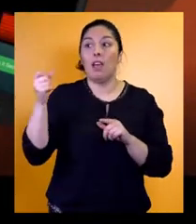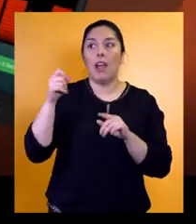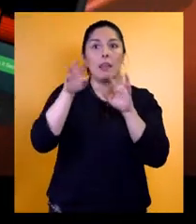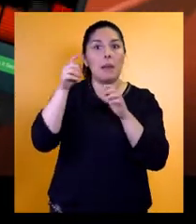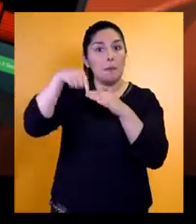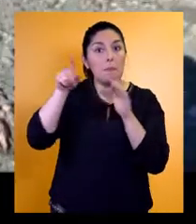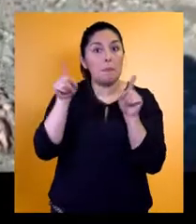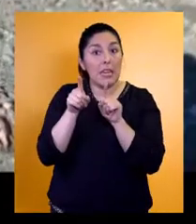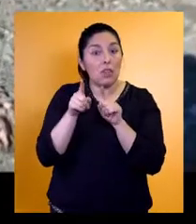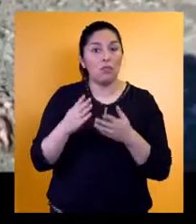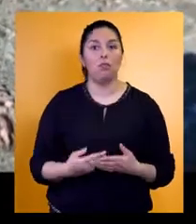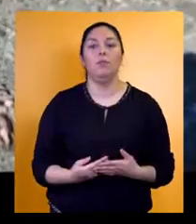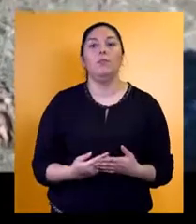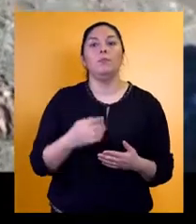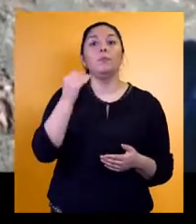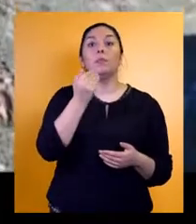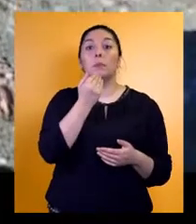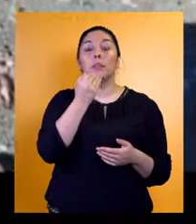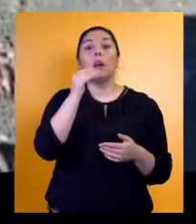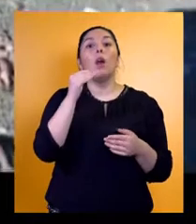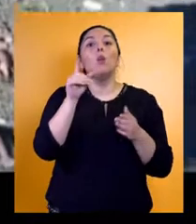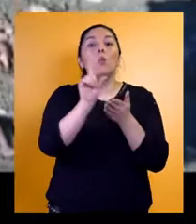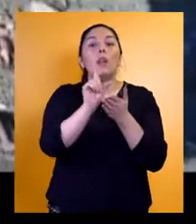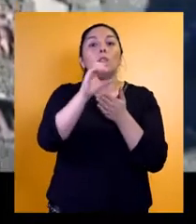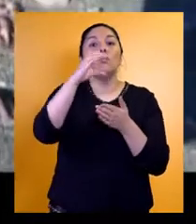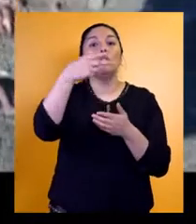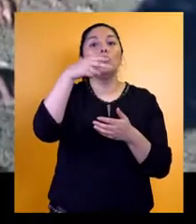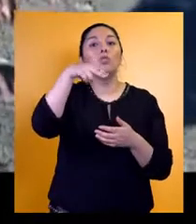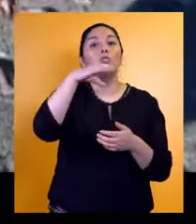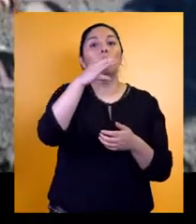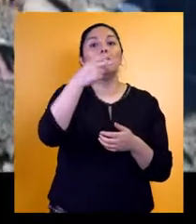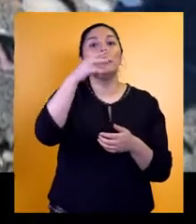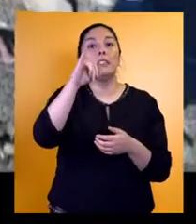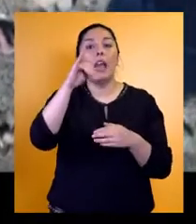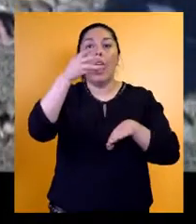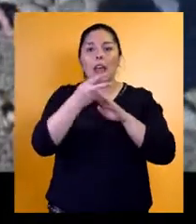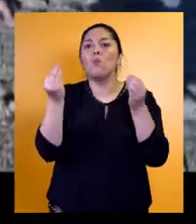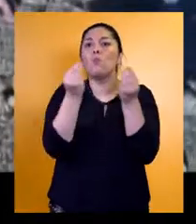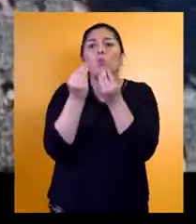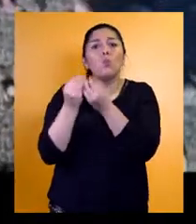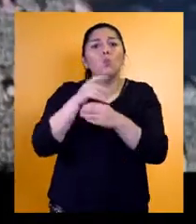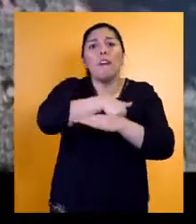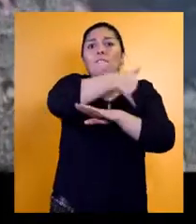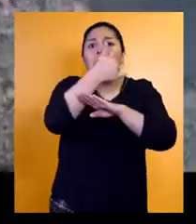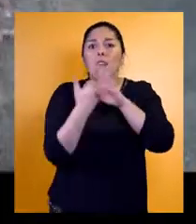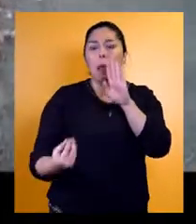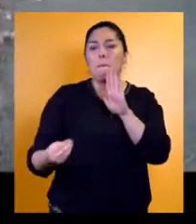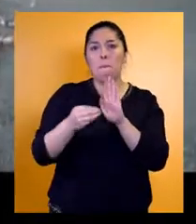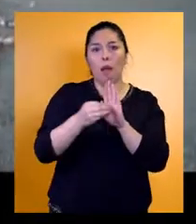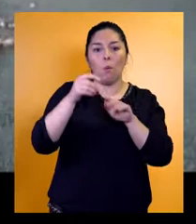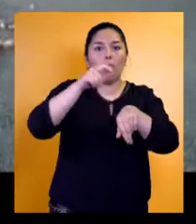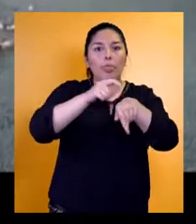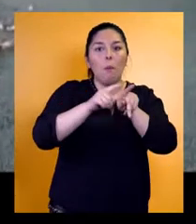lo respalde. Lo que también ha llamado la atención, según el capitán de Puerto de Chonchi, es la presencia de ballenas en el área en un tiempo más prolongado